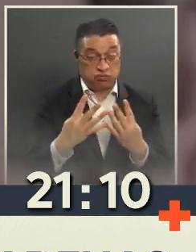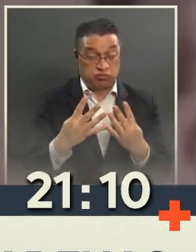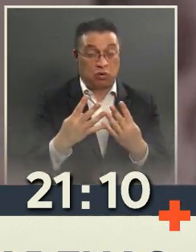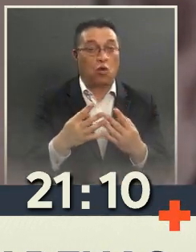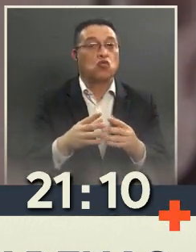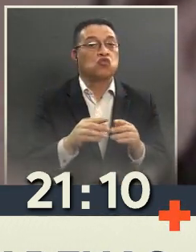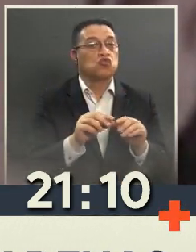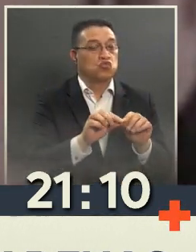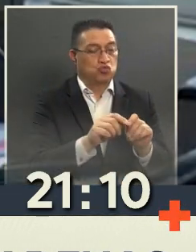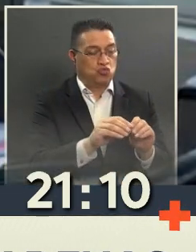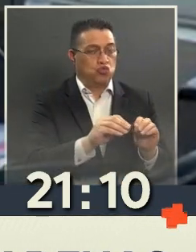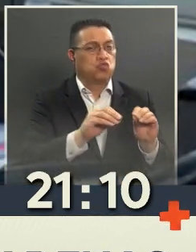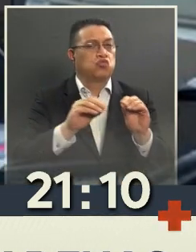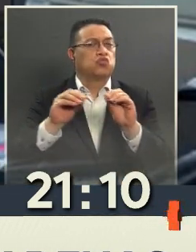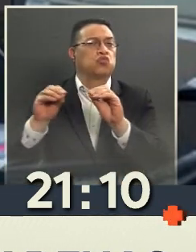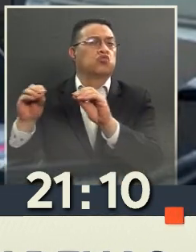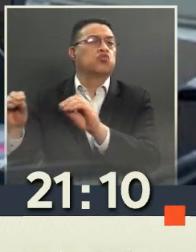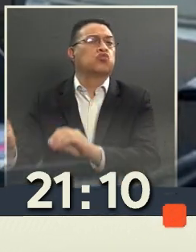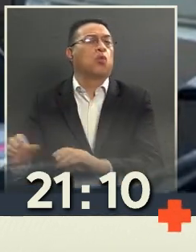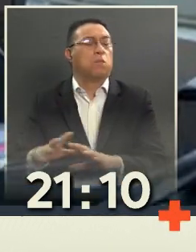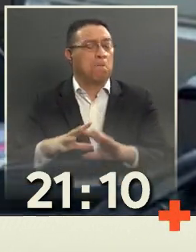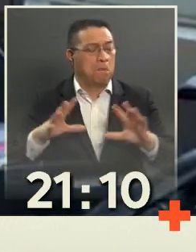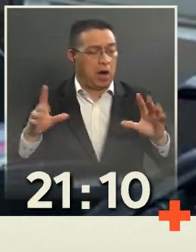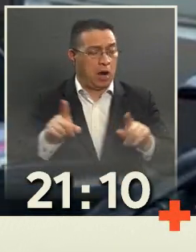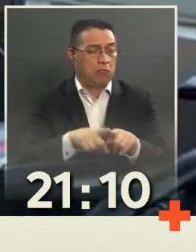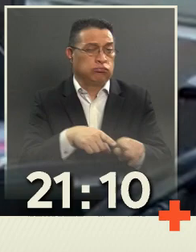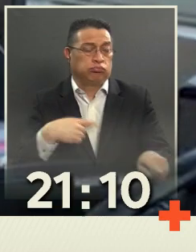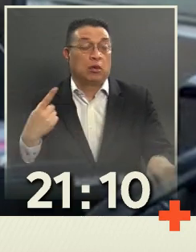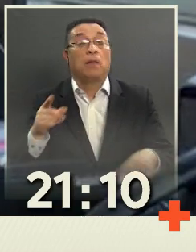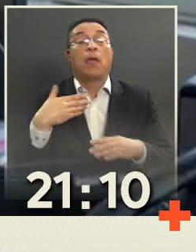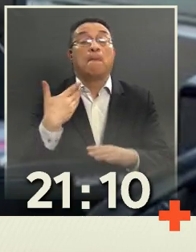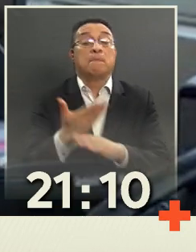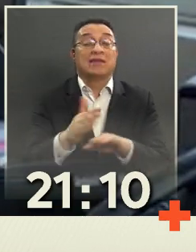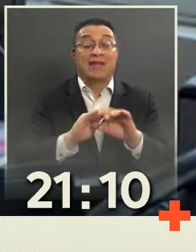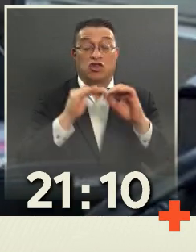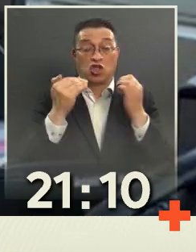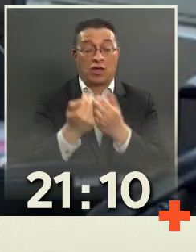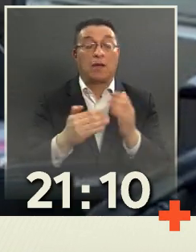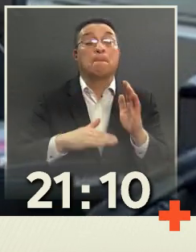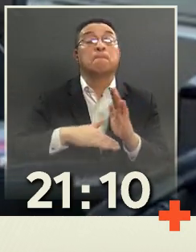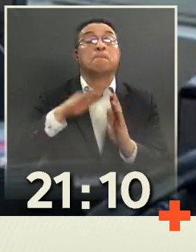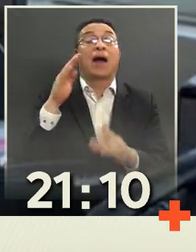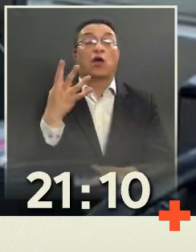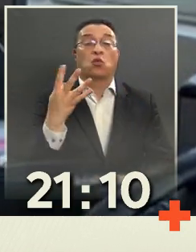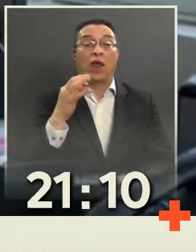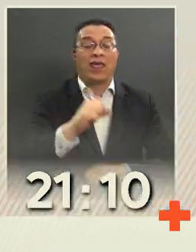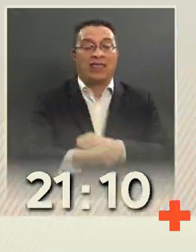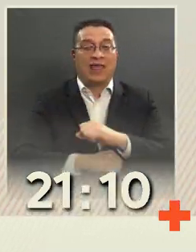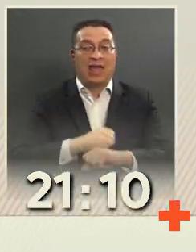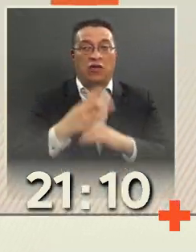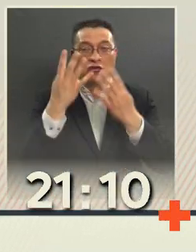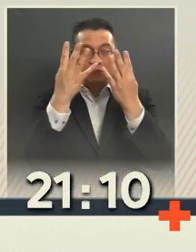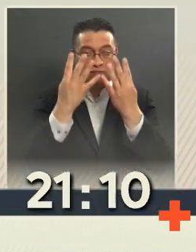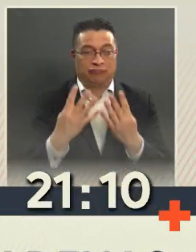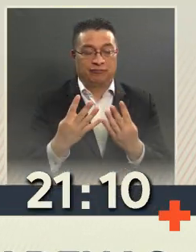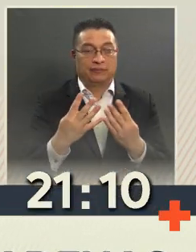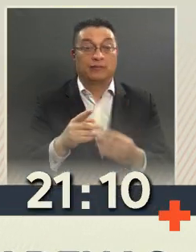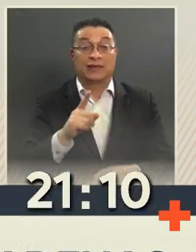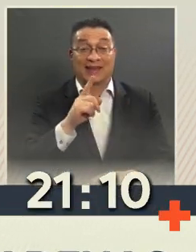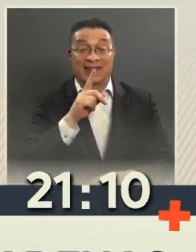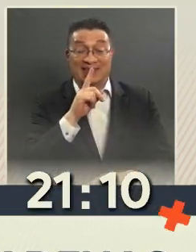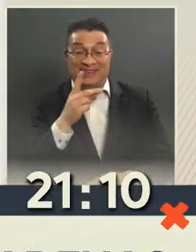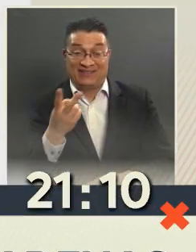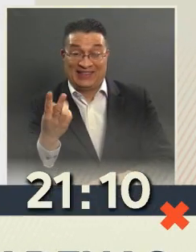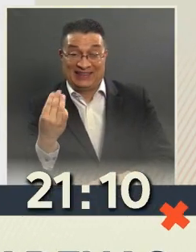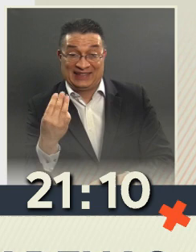más larga. En su totalidad, la fiscalía está solicitando una pena que supera los 40 años de privación de libertad. Tele 13 accedió en